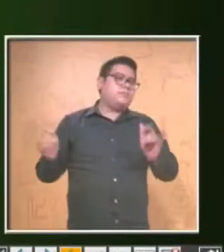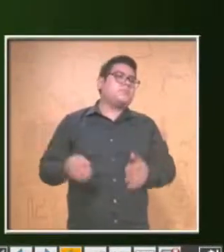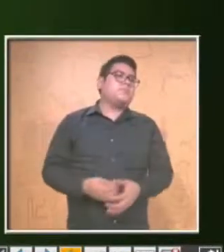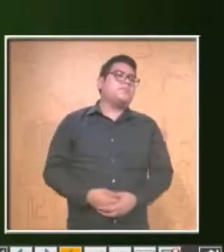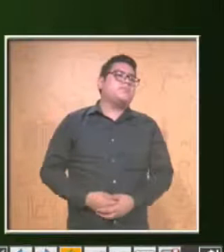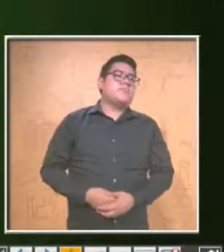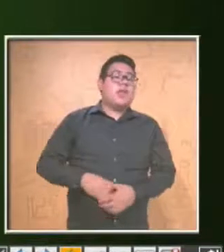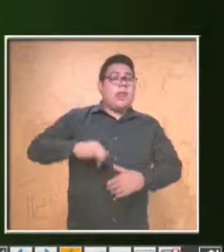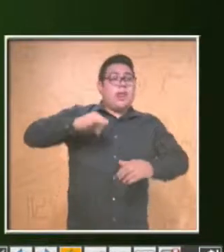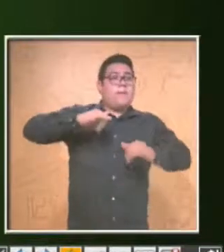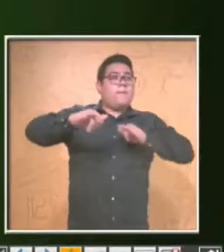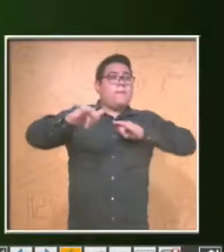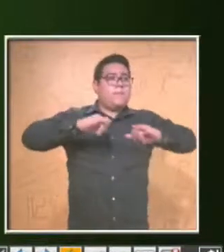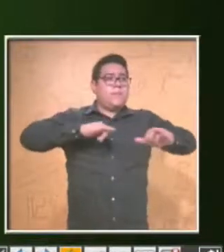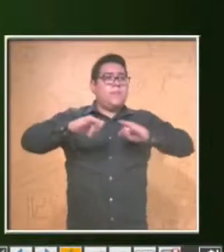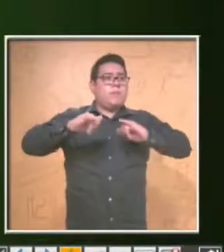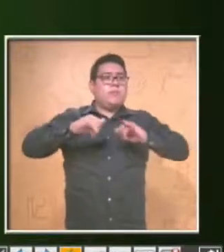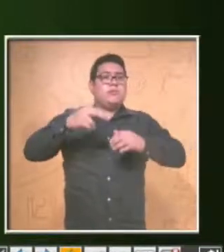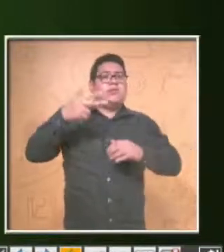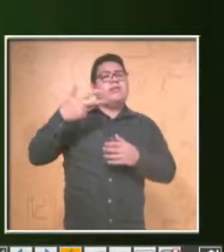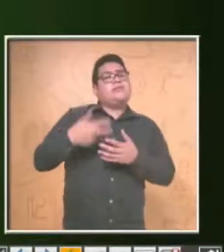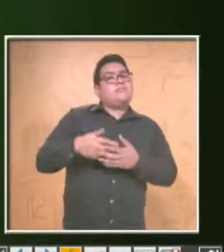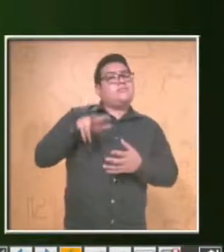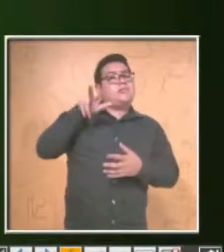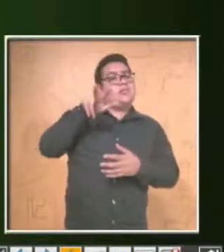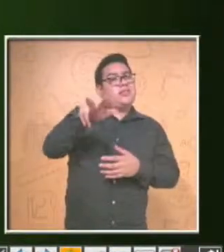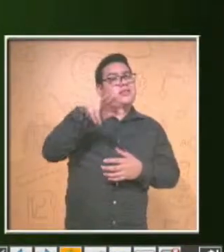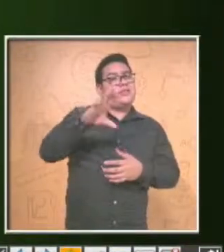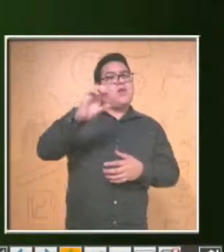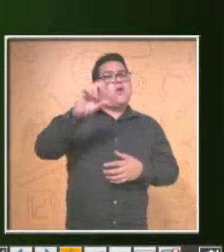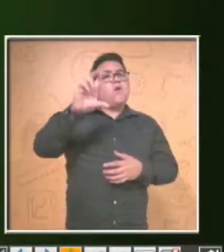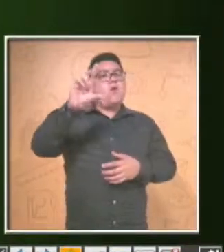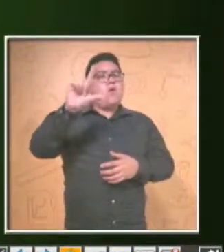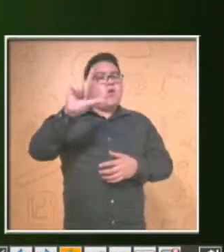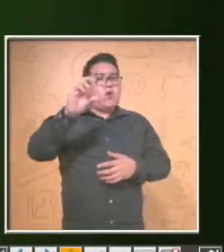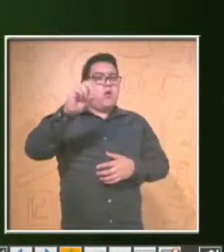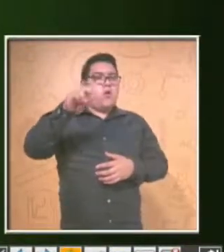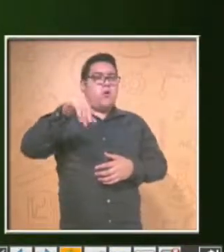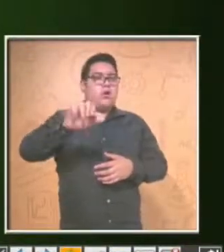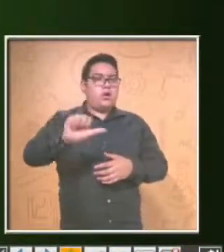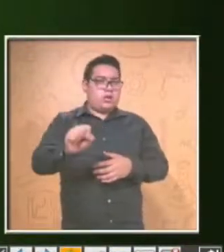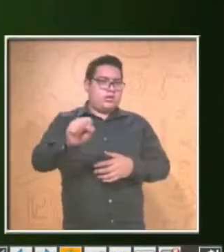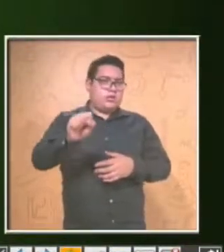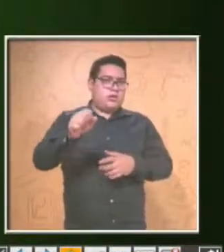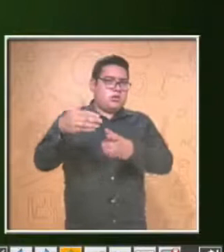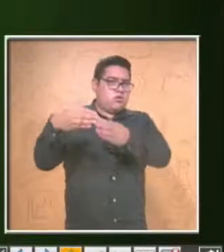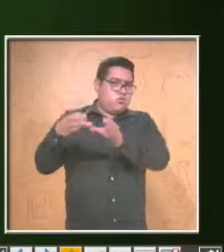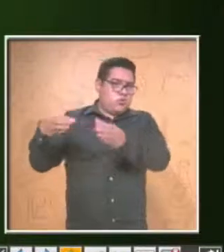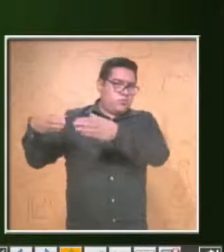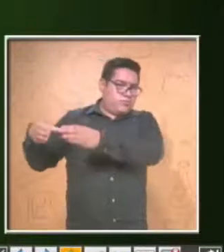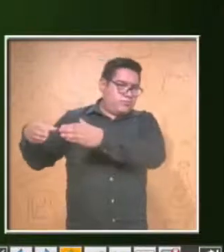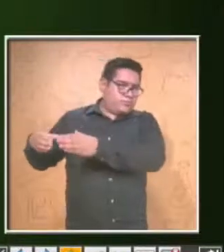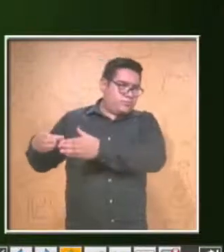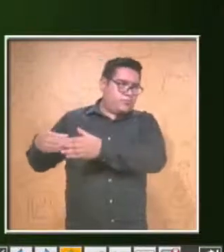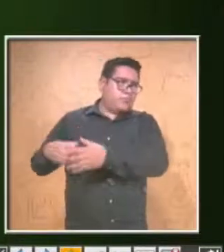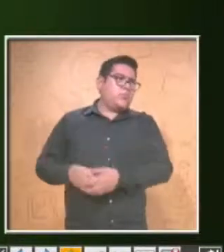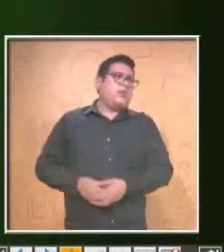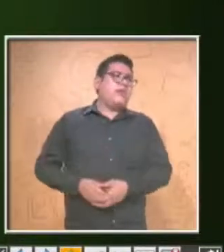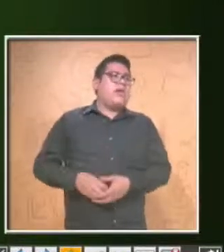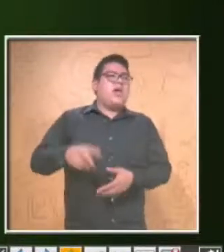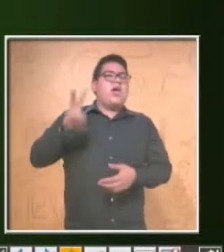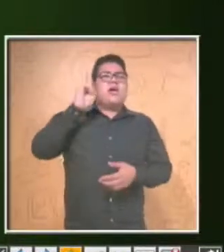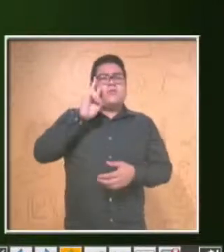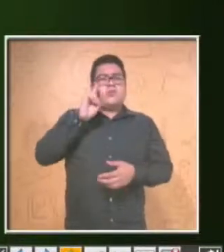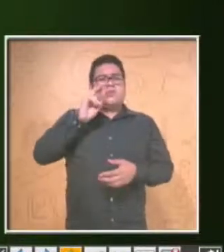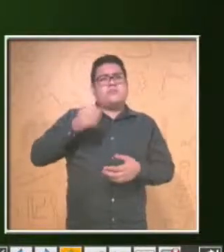En este mapa aparecen las 13 colonias, porque vamos a ver ahora las 2 revoluciones atlánticas que se dan durante mediados del